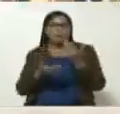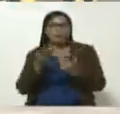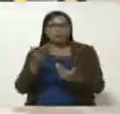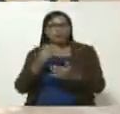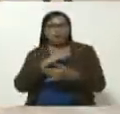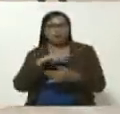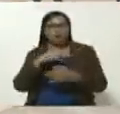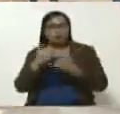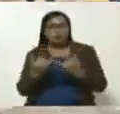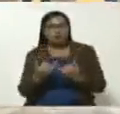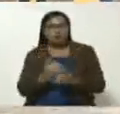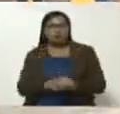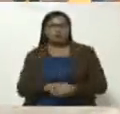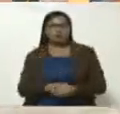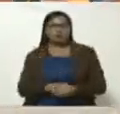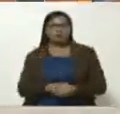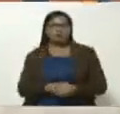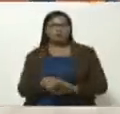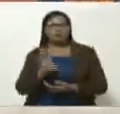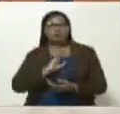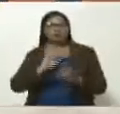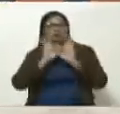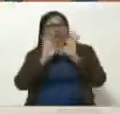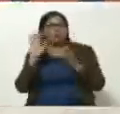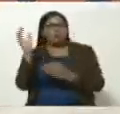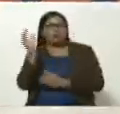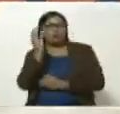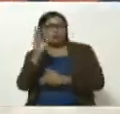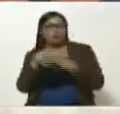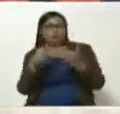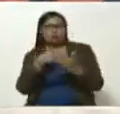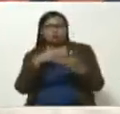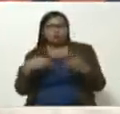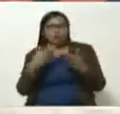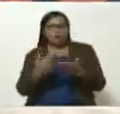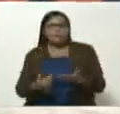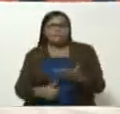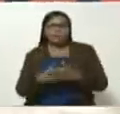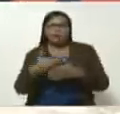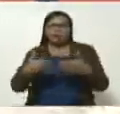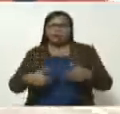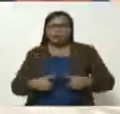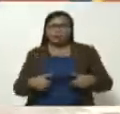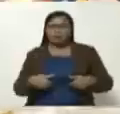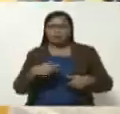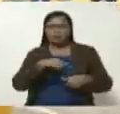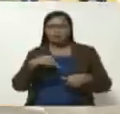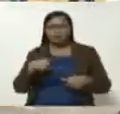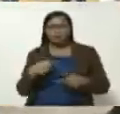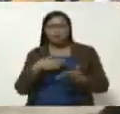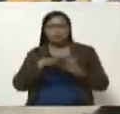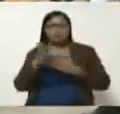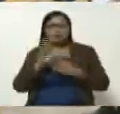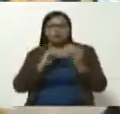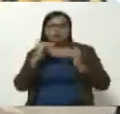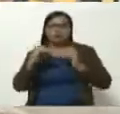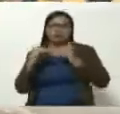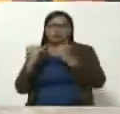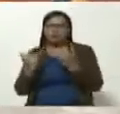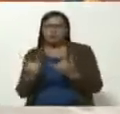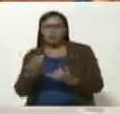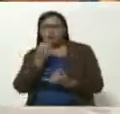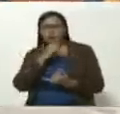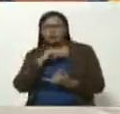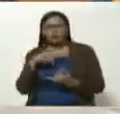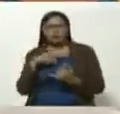y en el campo colombiano, seguir aportando con nuestro mayor esfuerzo lo mejor para garantizar la estabilidad alimentaria